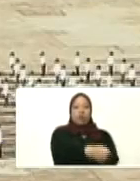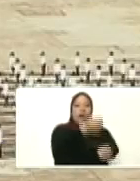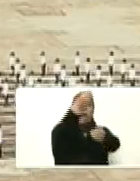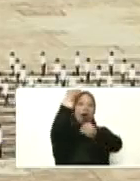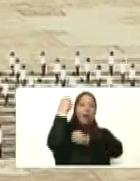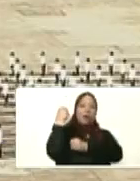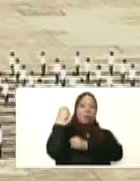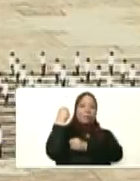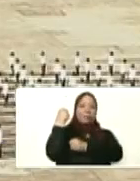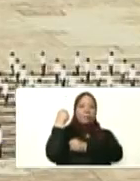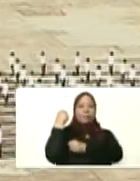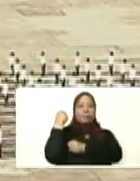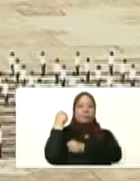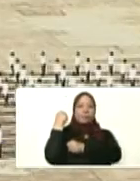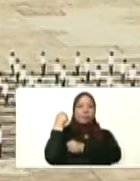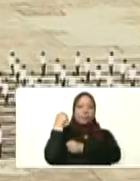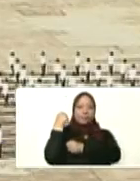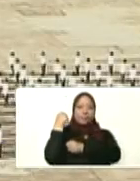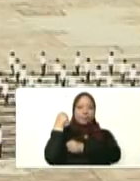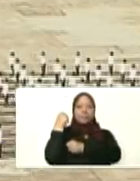¡Ar!